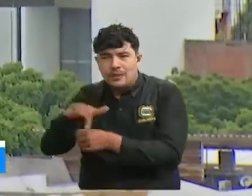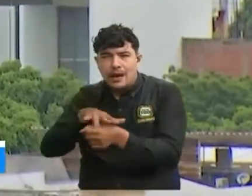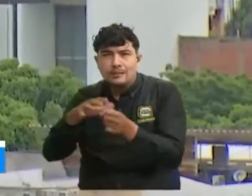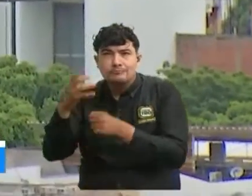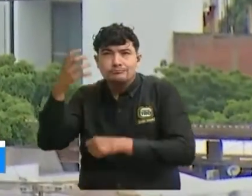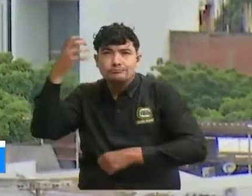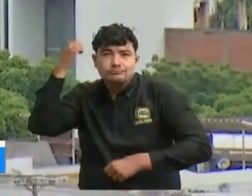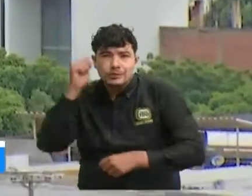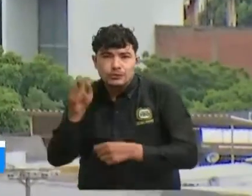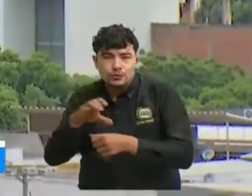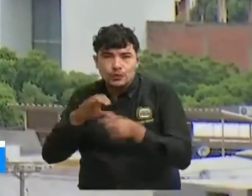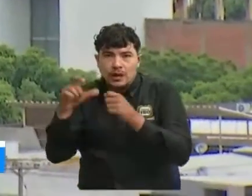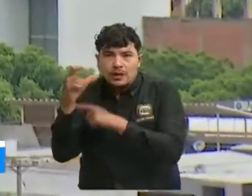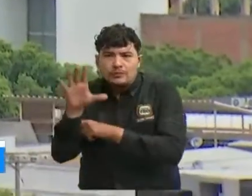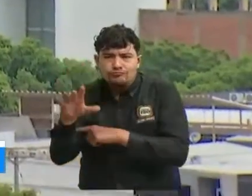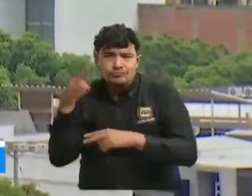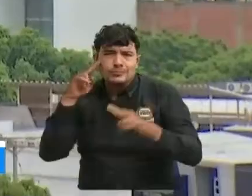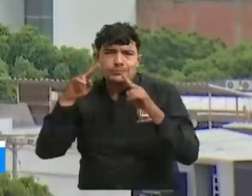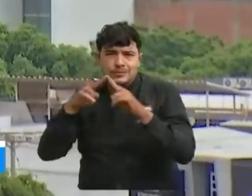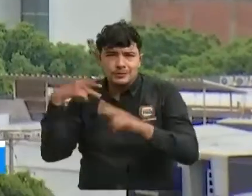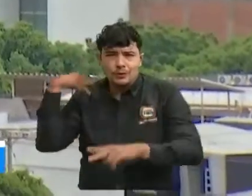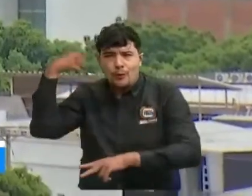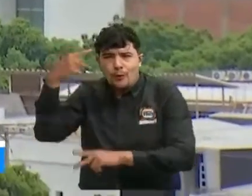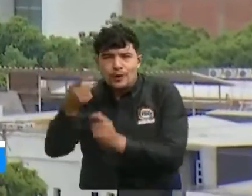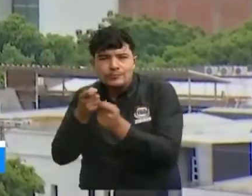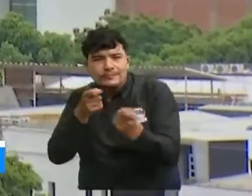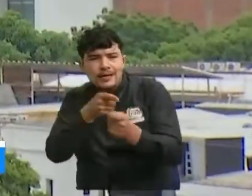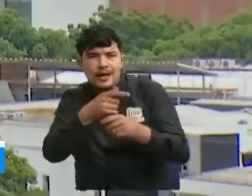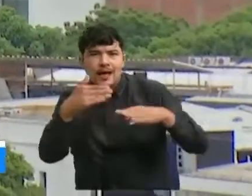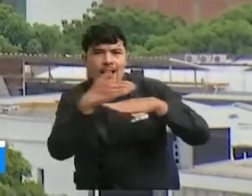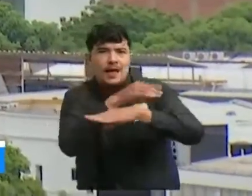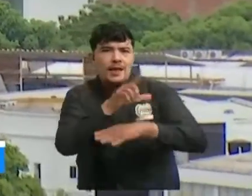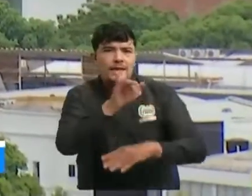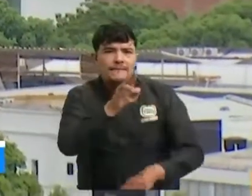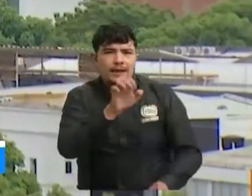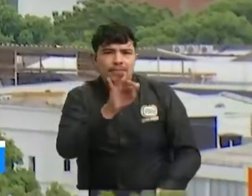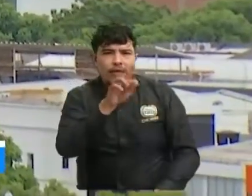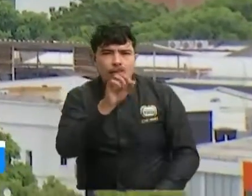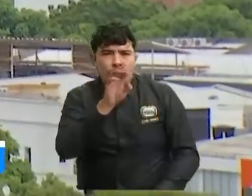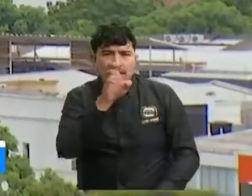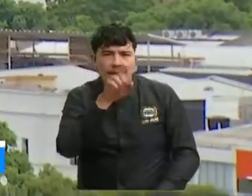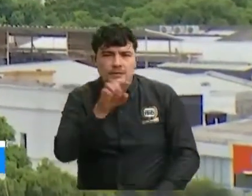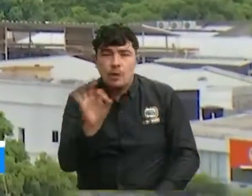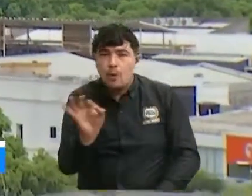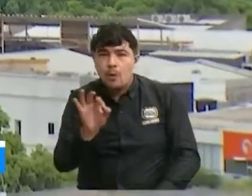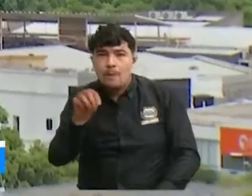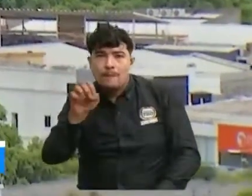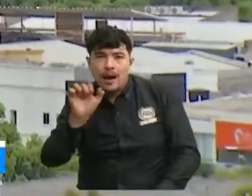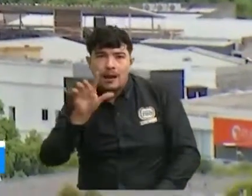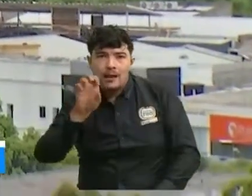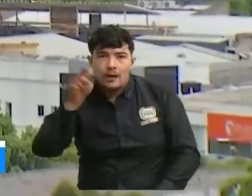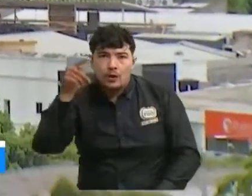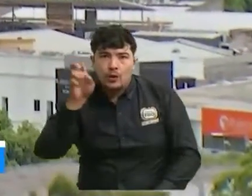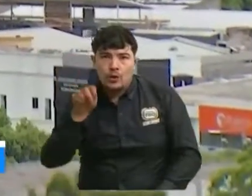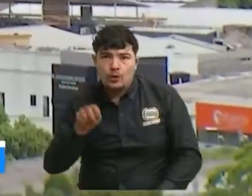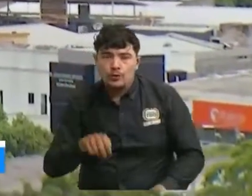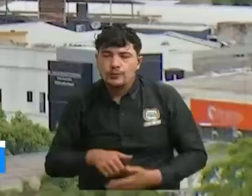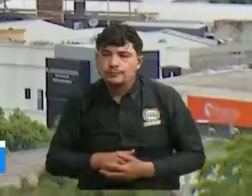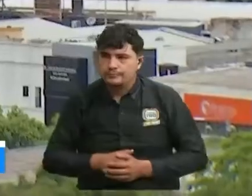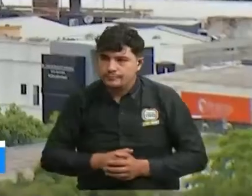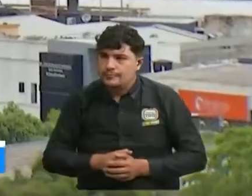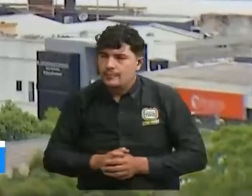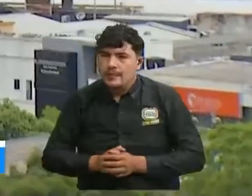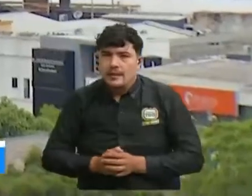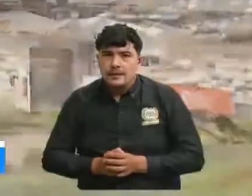supuesto tiene mucha historia continúa la avenida libertadores o el malecón a dictamen se desarrollan obras por parte de los diferentes entes